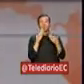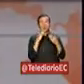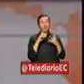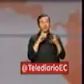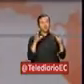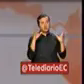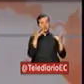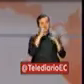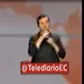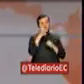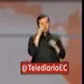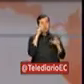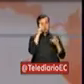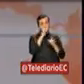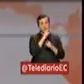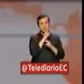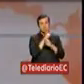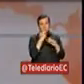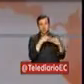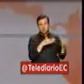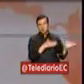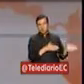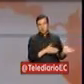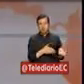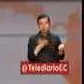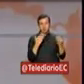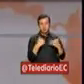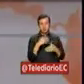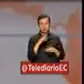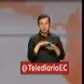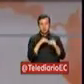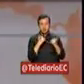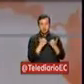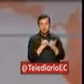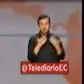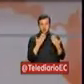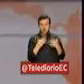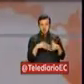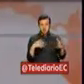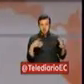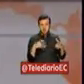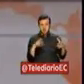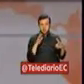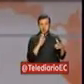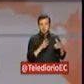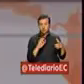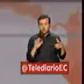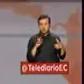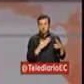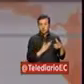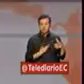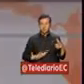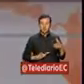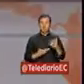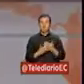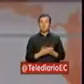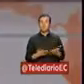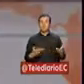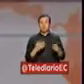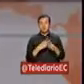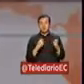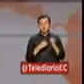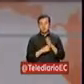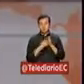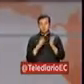noche de ayer, que está representada por la Comisión de Intervención y por su presidente, que es un exministro